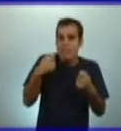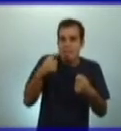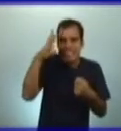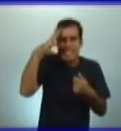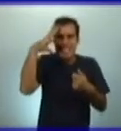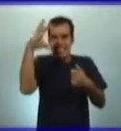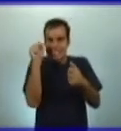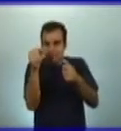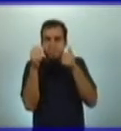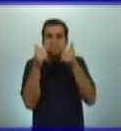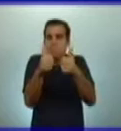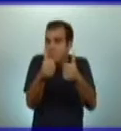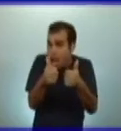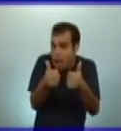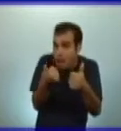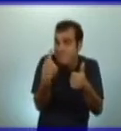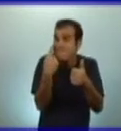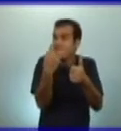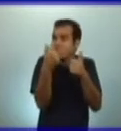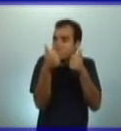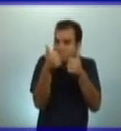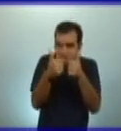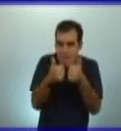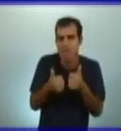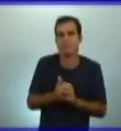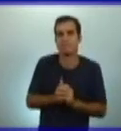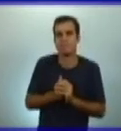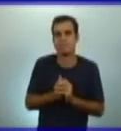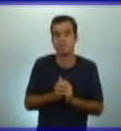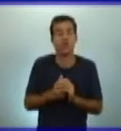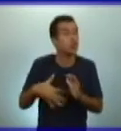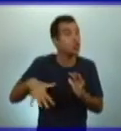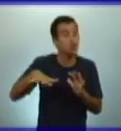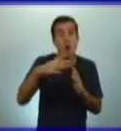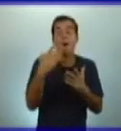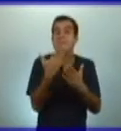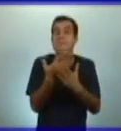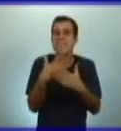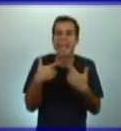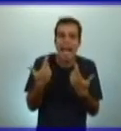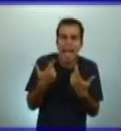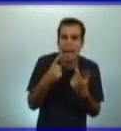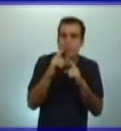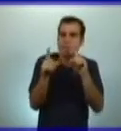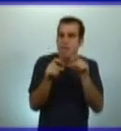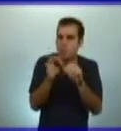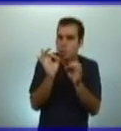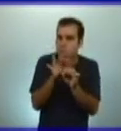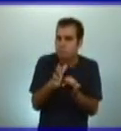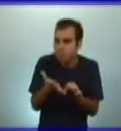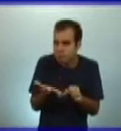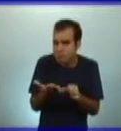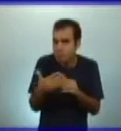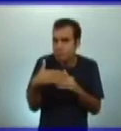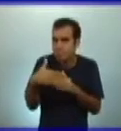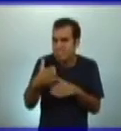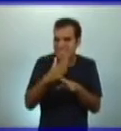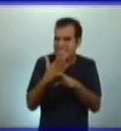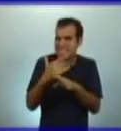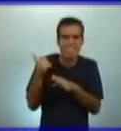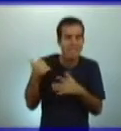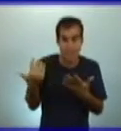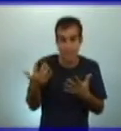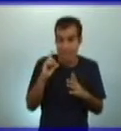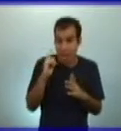diciendo, lo que me están dando, lo que me piden a partir de la pregunta. Una vez que ya yo